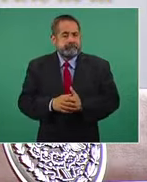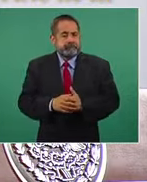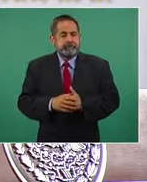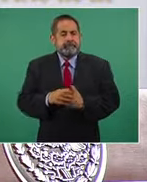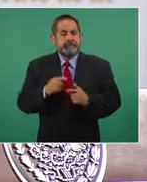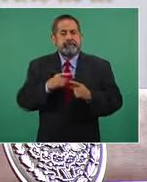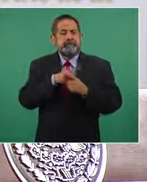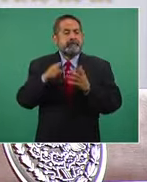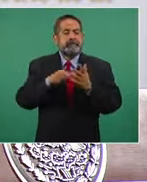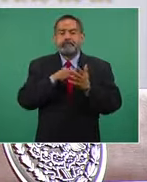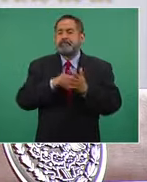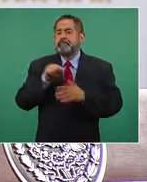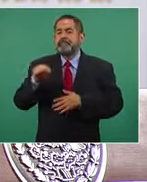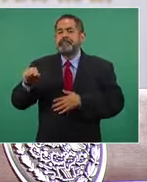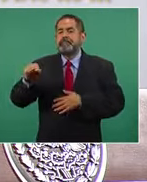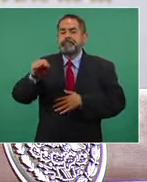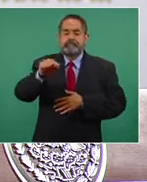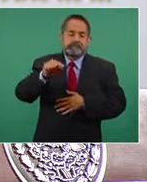instancias, niveles,